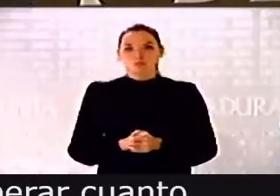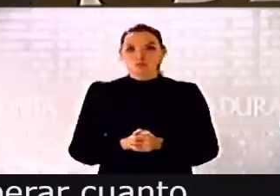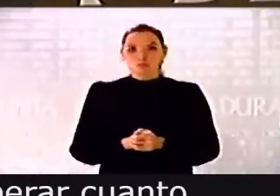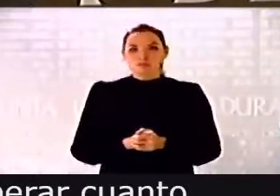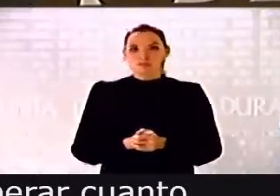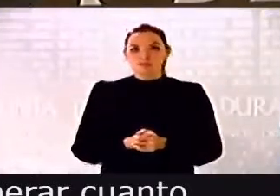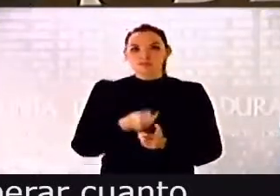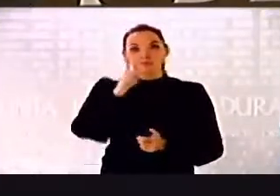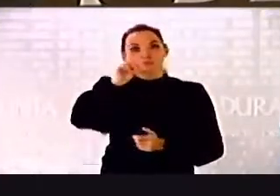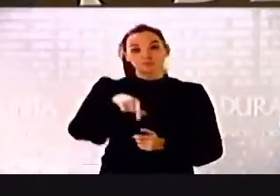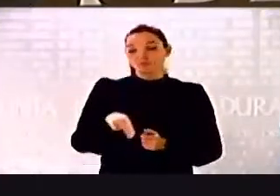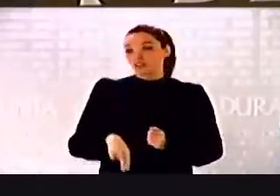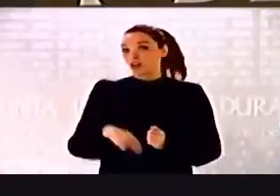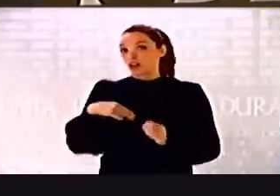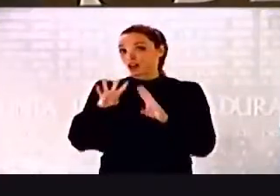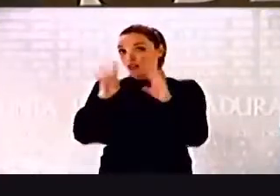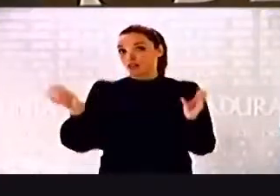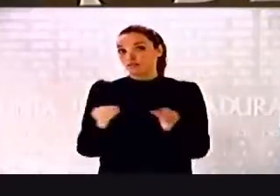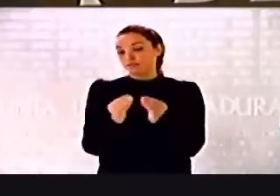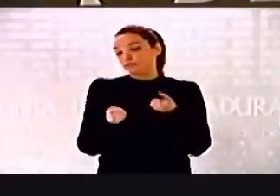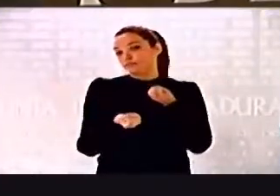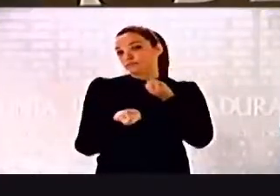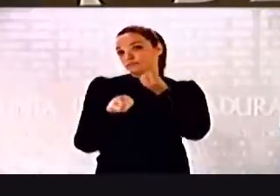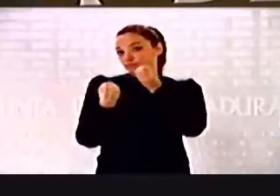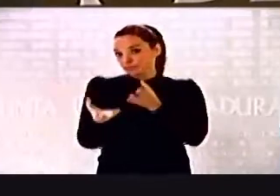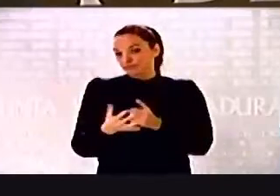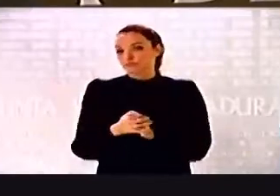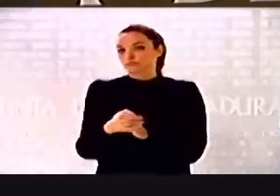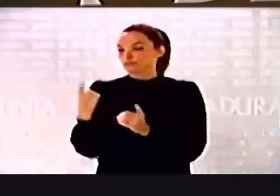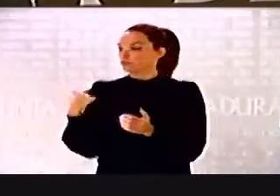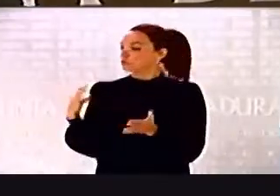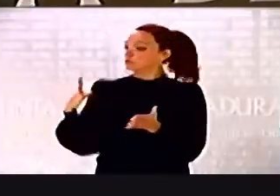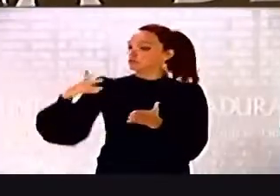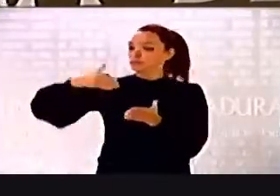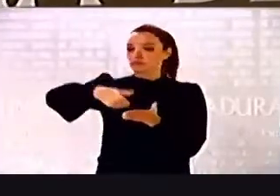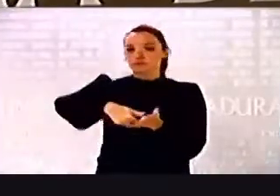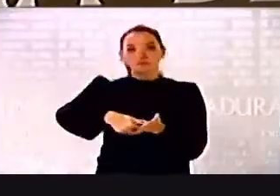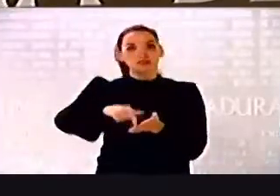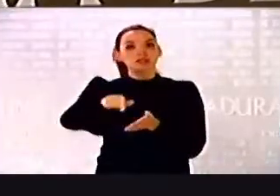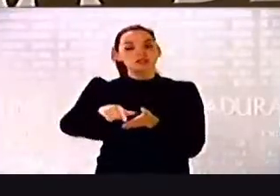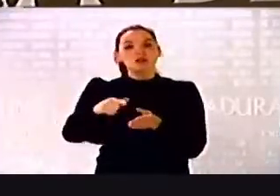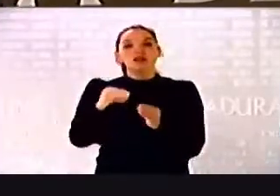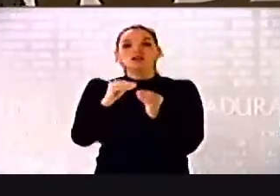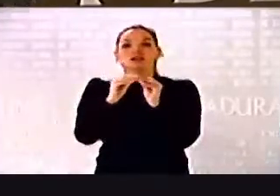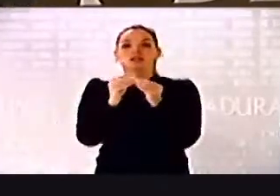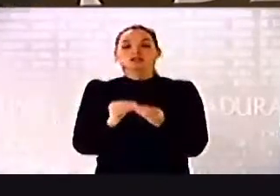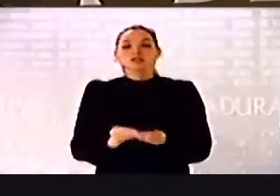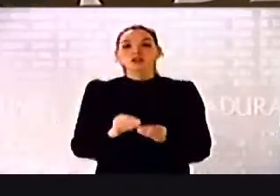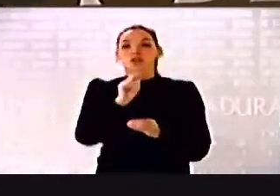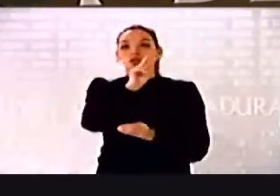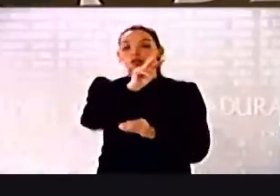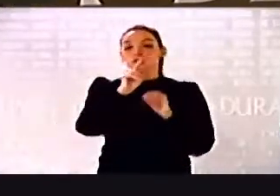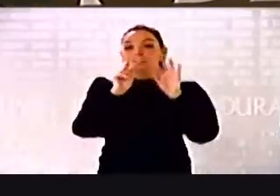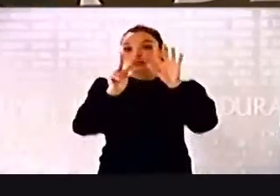Por darles un dato global, decirles que durante todo este tiempo hemos realizado